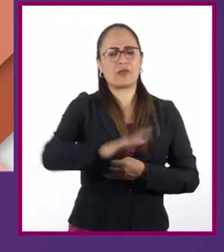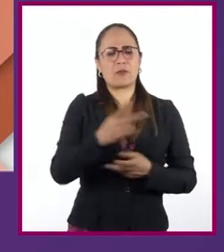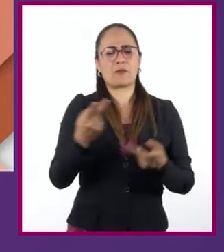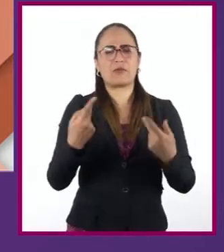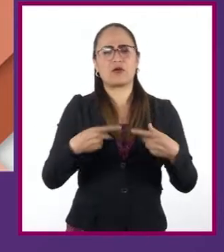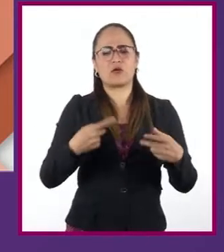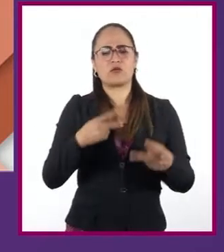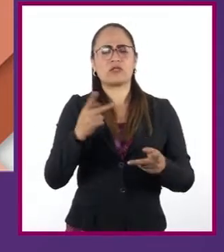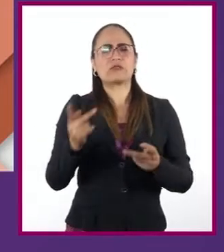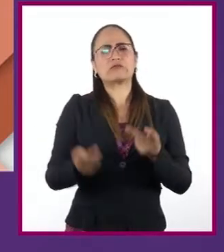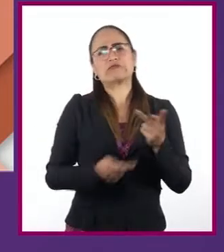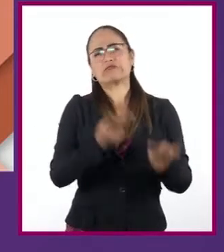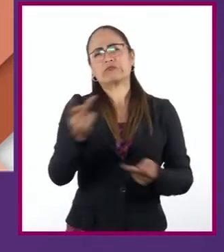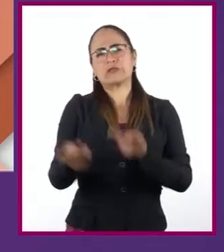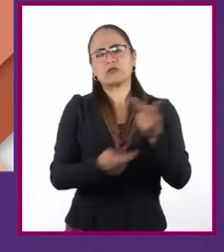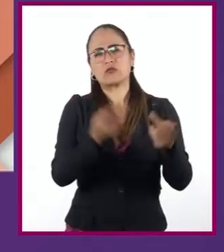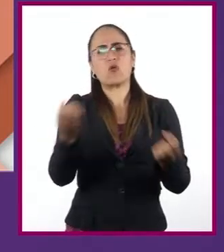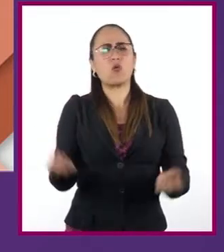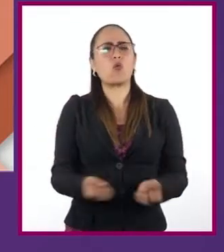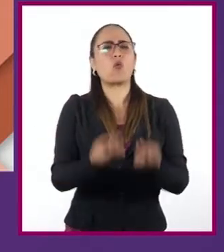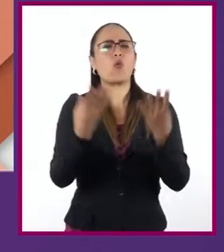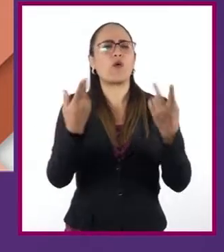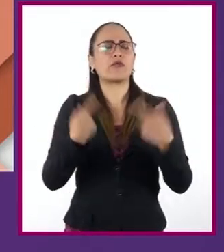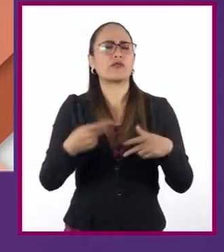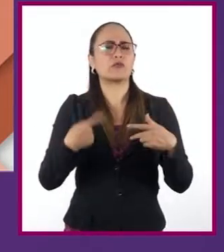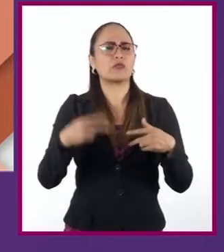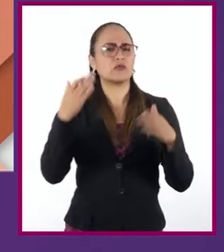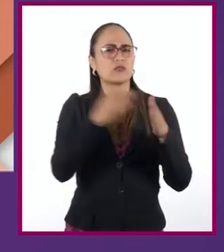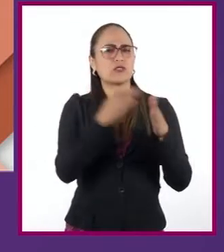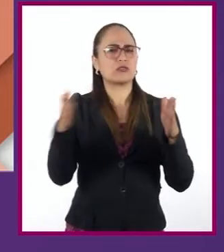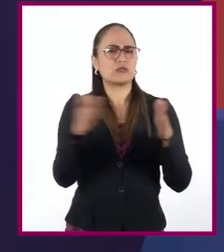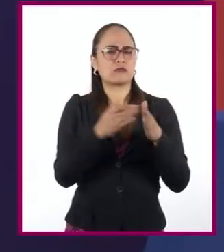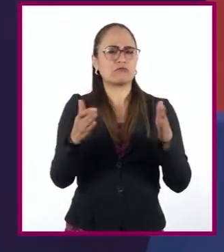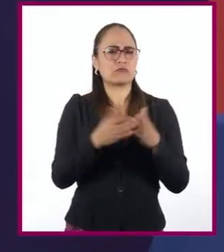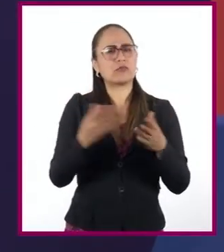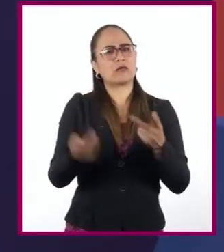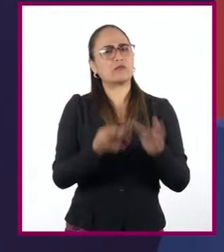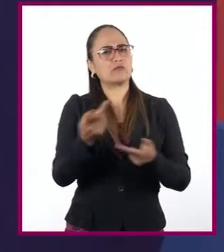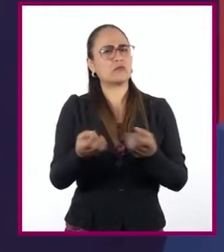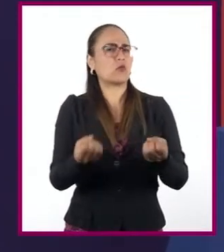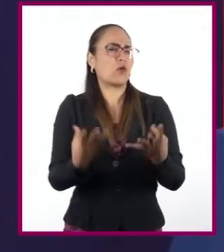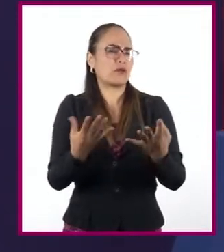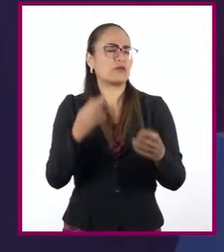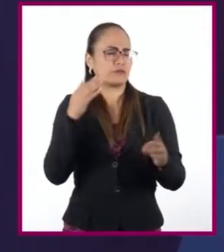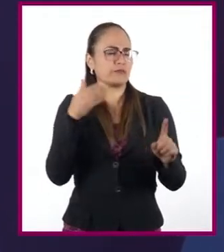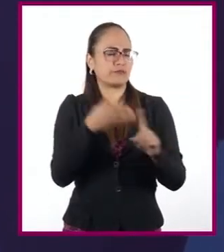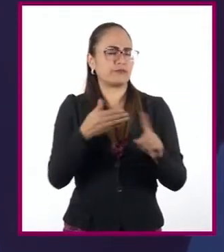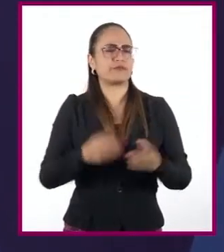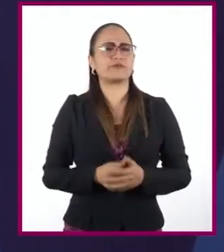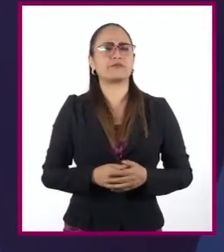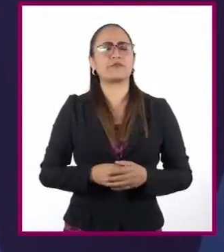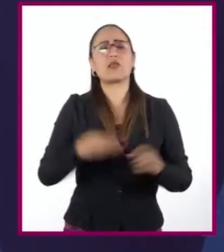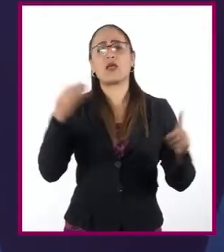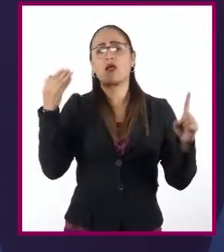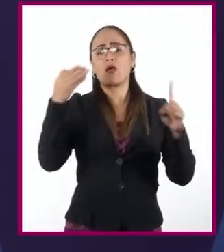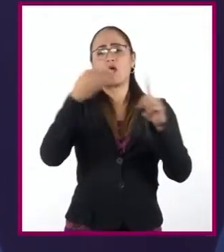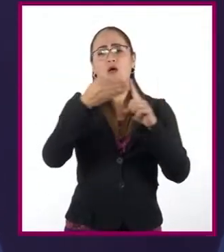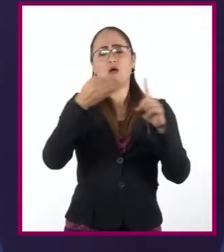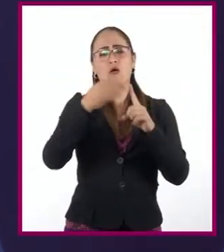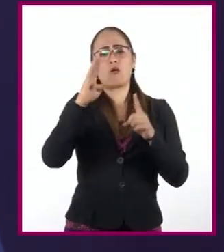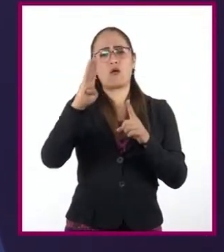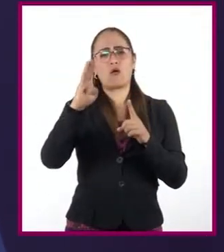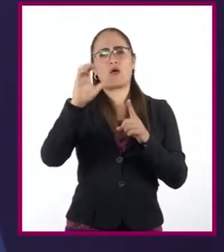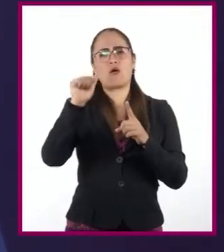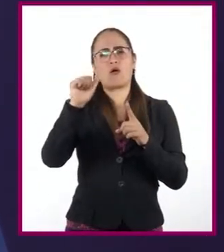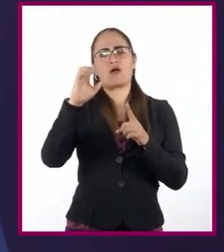que se refiere al número de encuestados en el periodo de aplicación. El objetivo es muy importante porque es el aspecto que